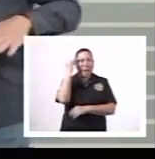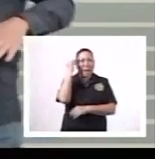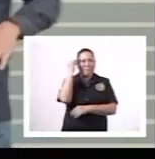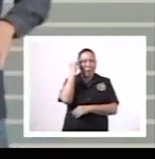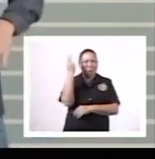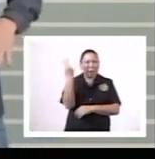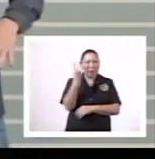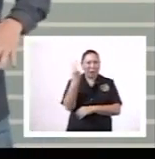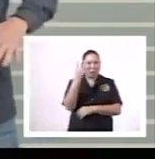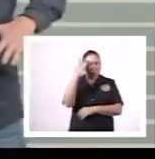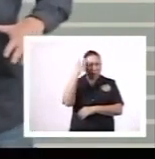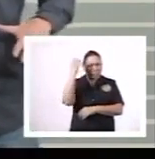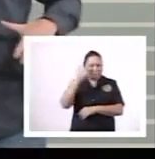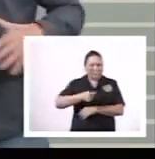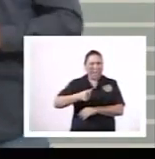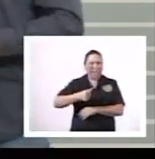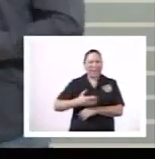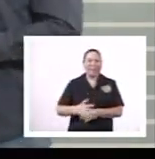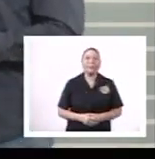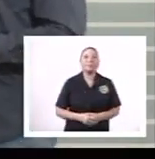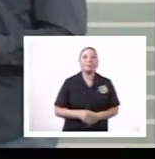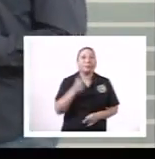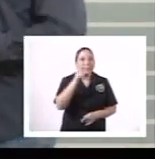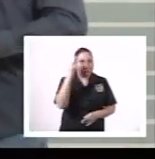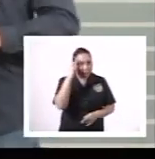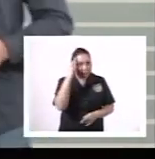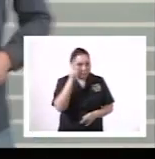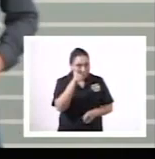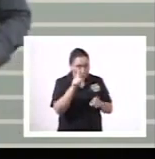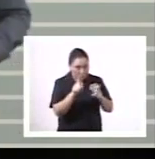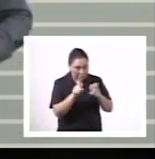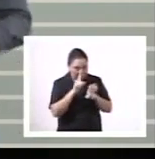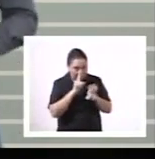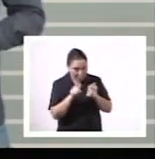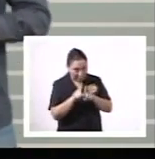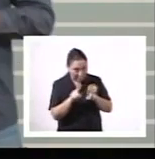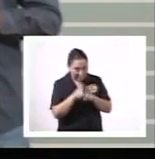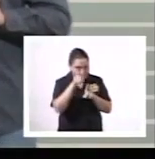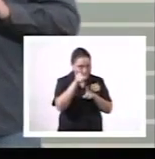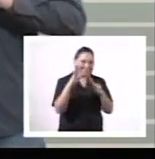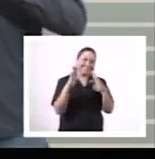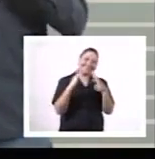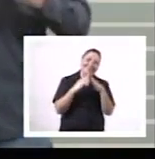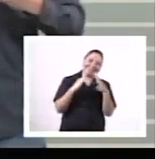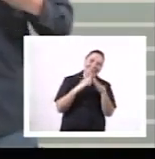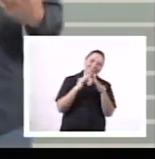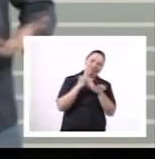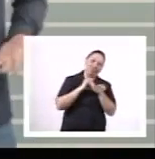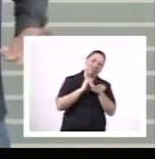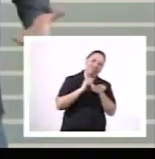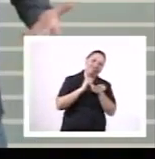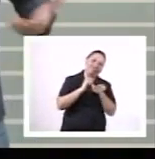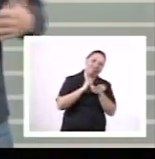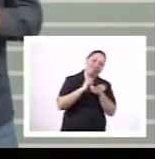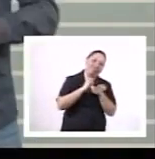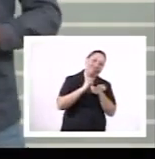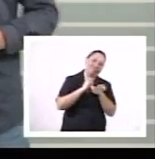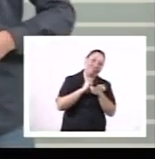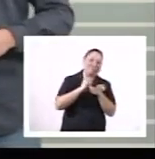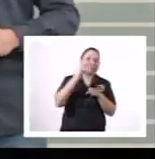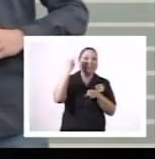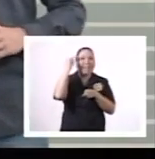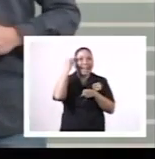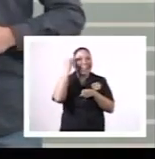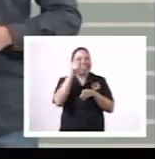sí, empates. Recuerden que todo esto lo pueden hacer en casa. Pueden hacer en casa para ejercitar la memoria y aparte uno se